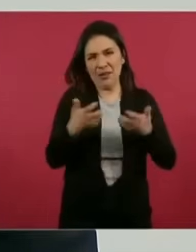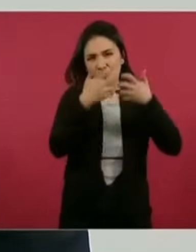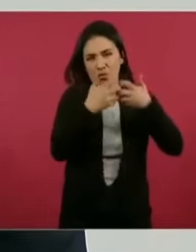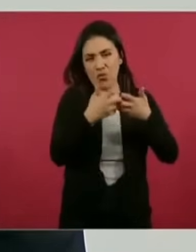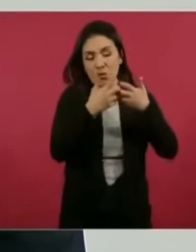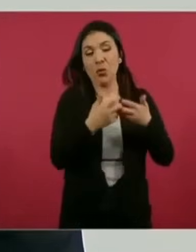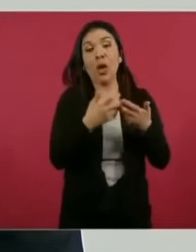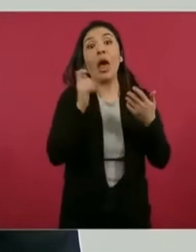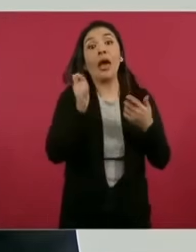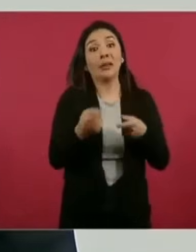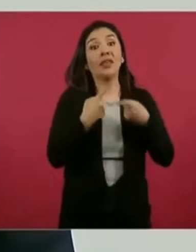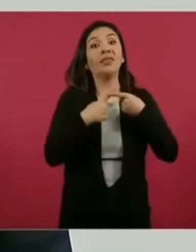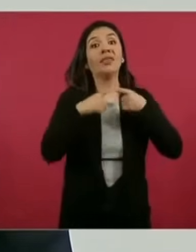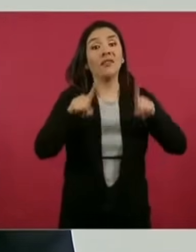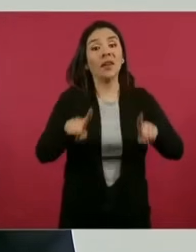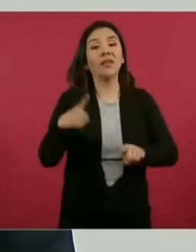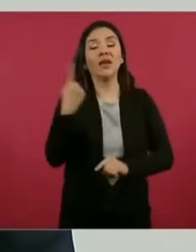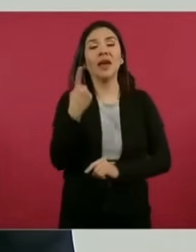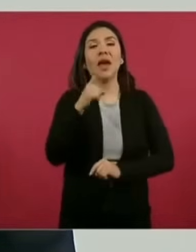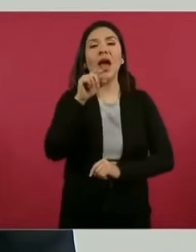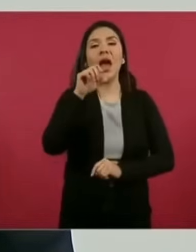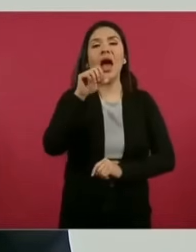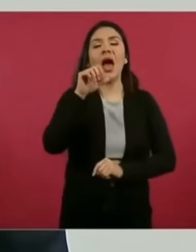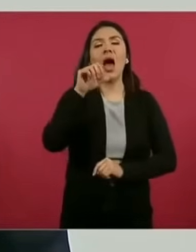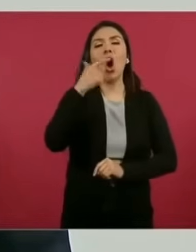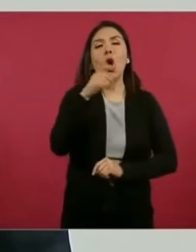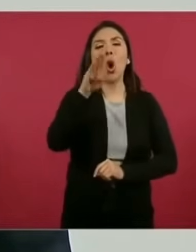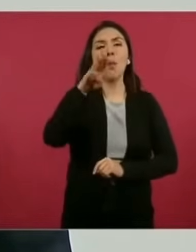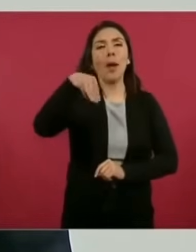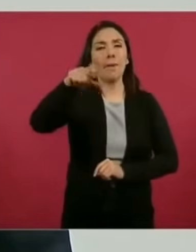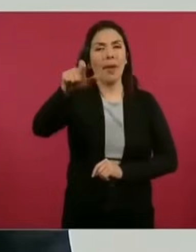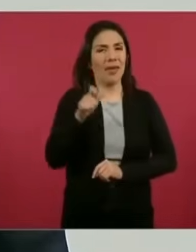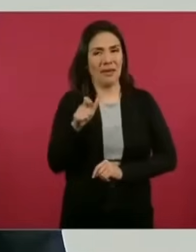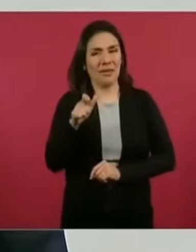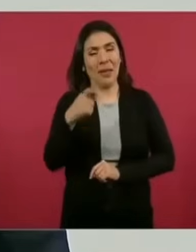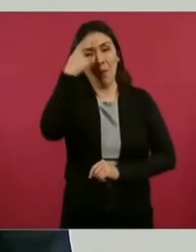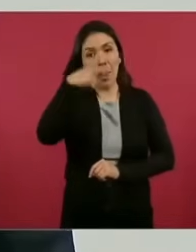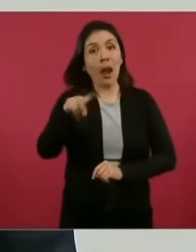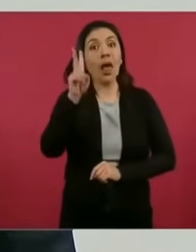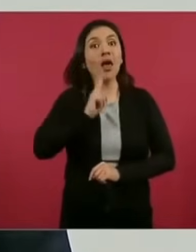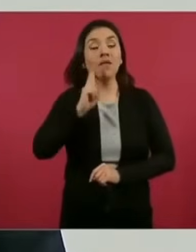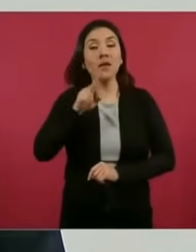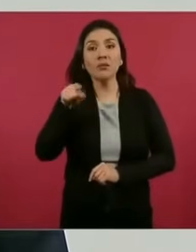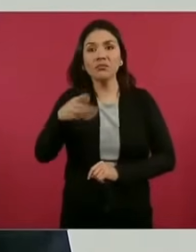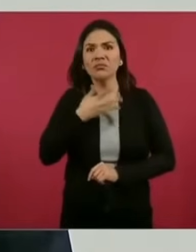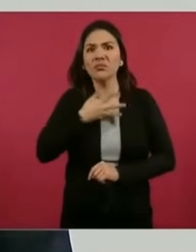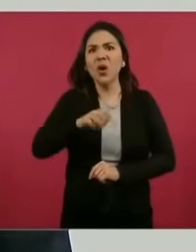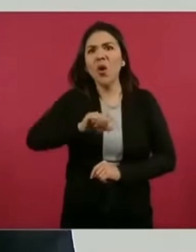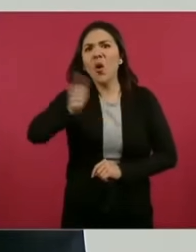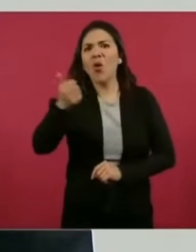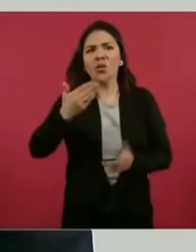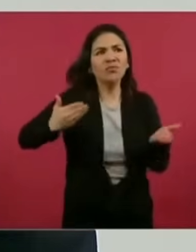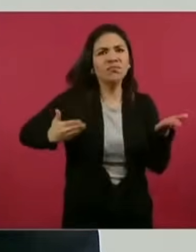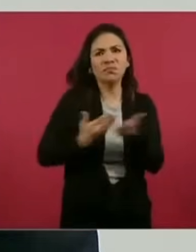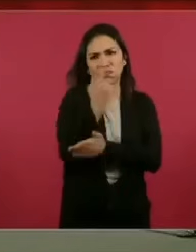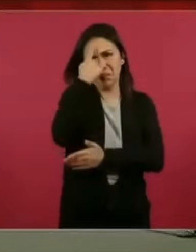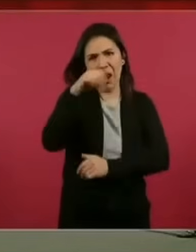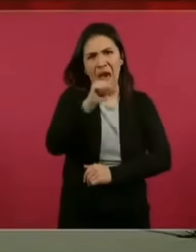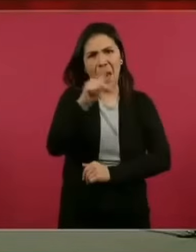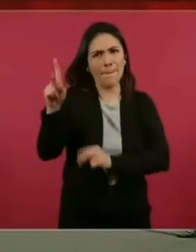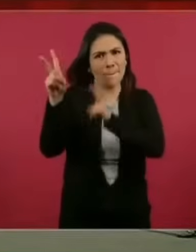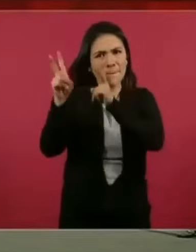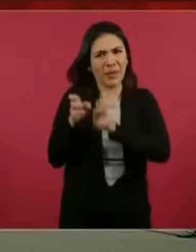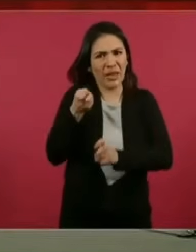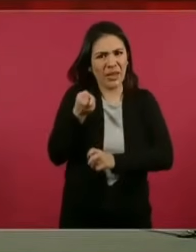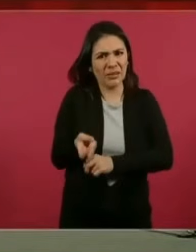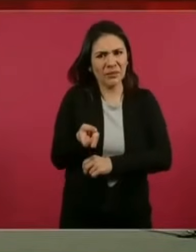es distinta a AlphaGo MX, para descartar una intrusión a esa aplicación. Es decir,